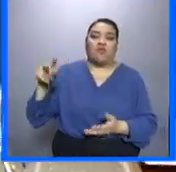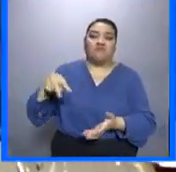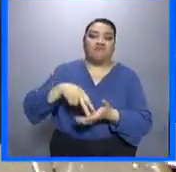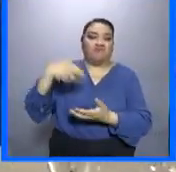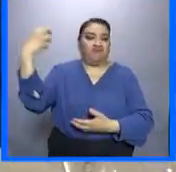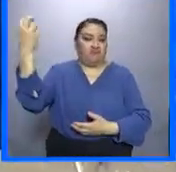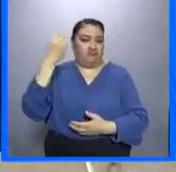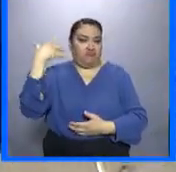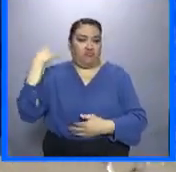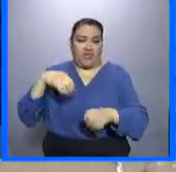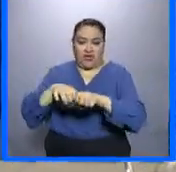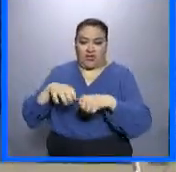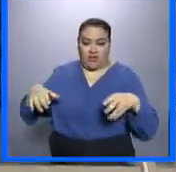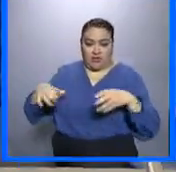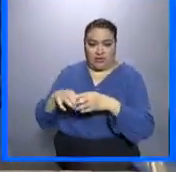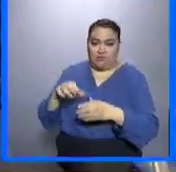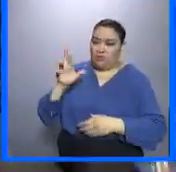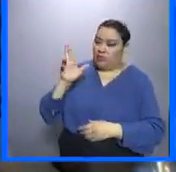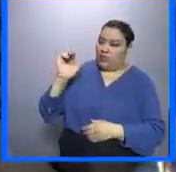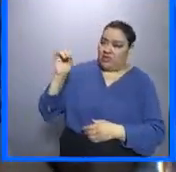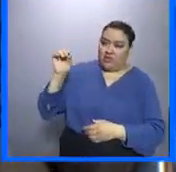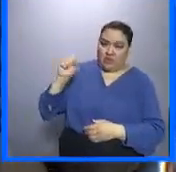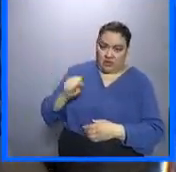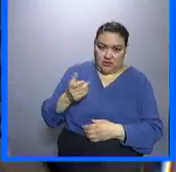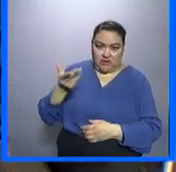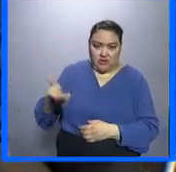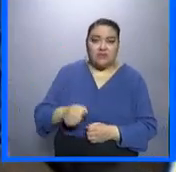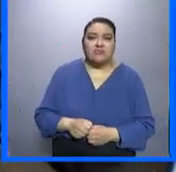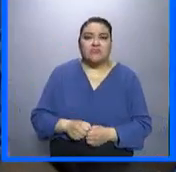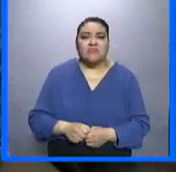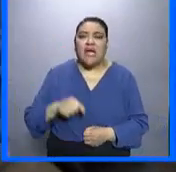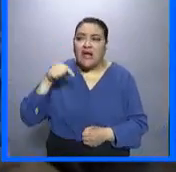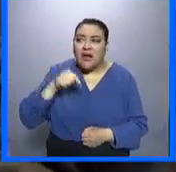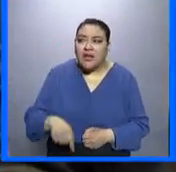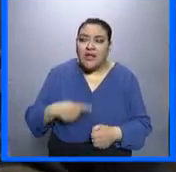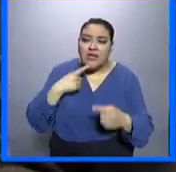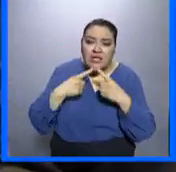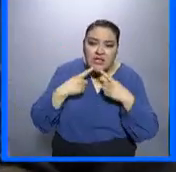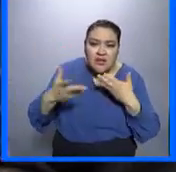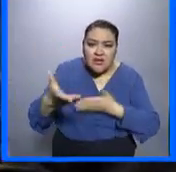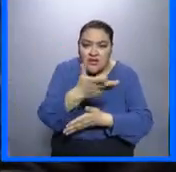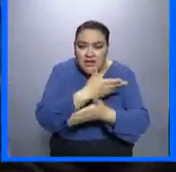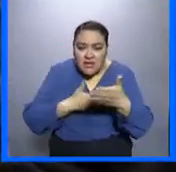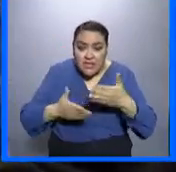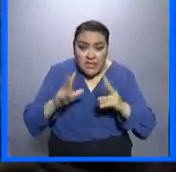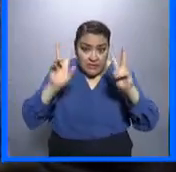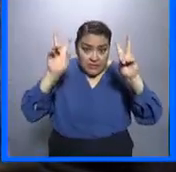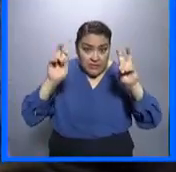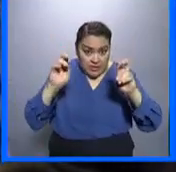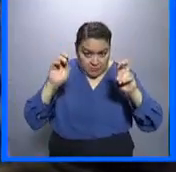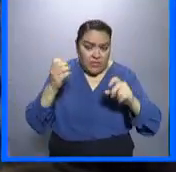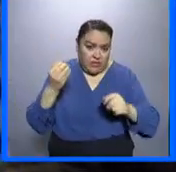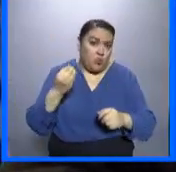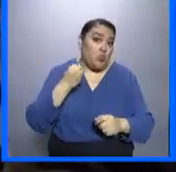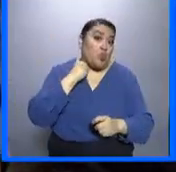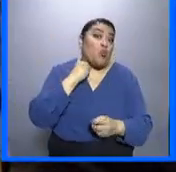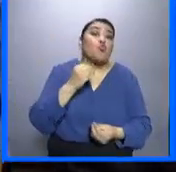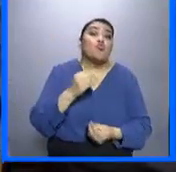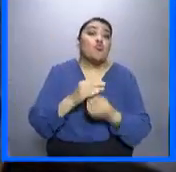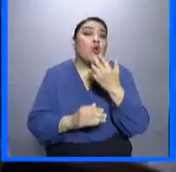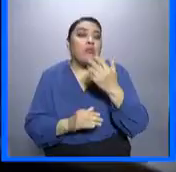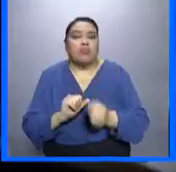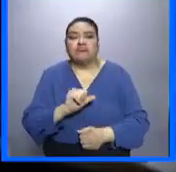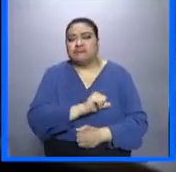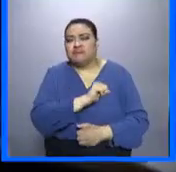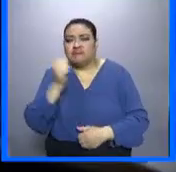la ministra María Estela Ríos González. La reflexión de temas jurídicos novedosos, así como la